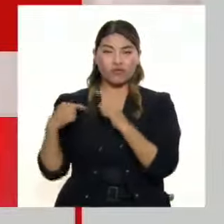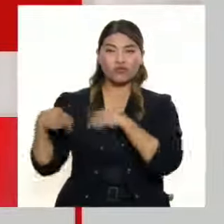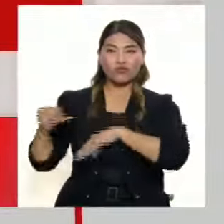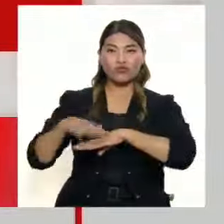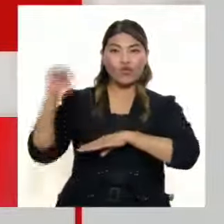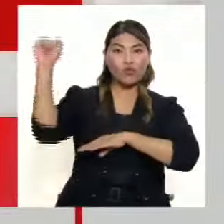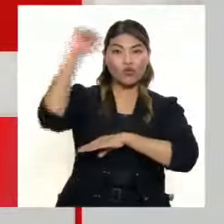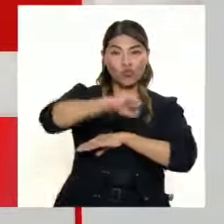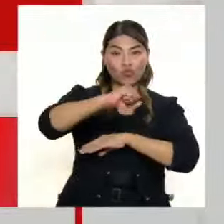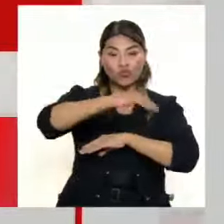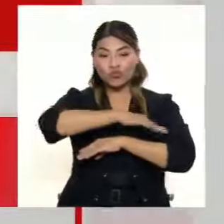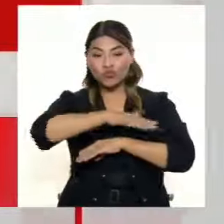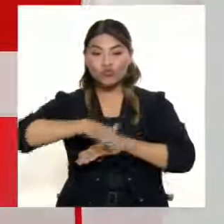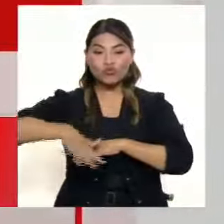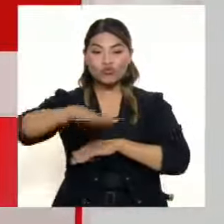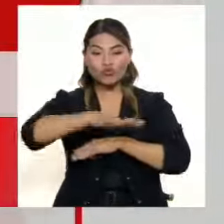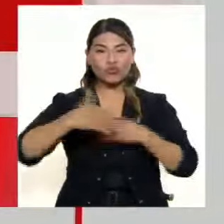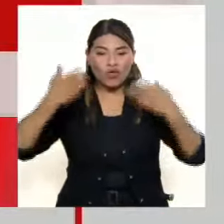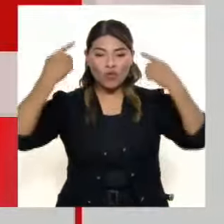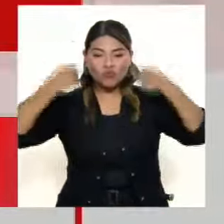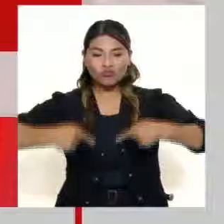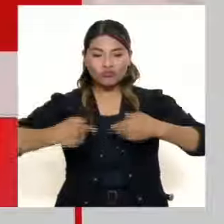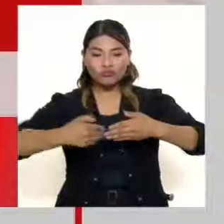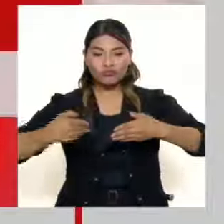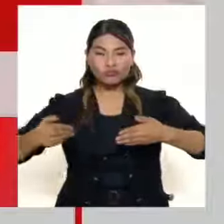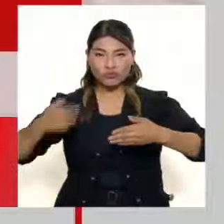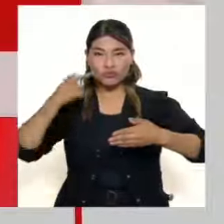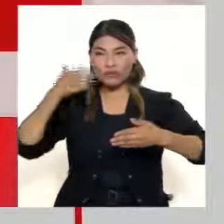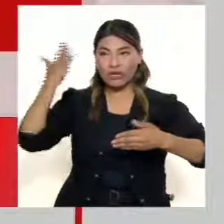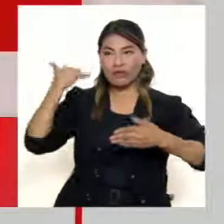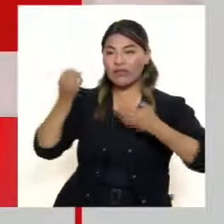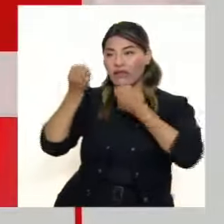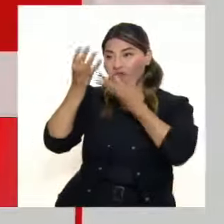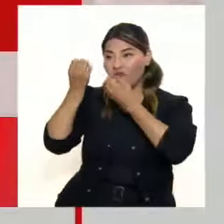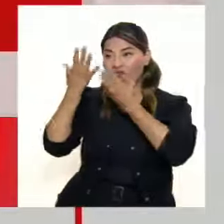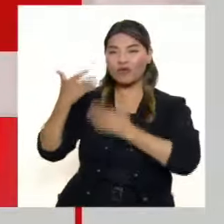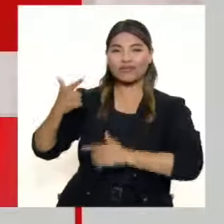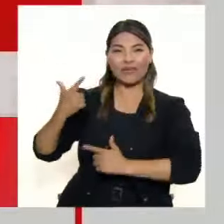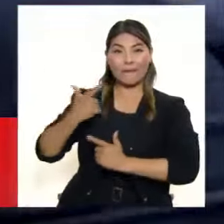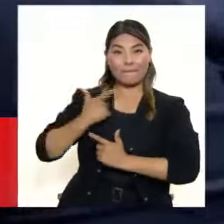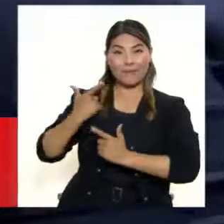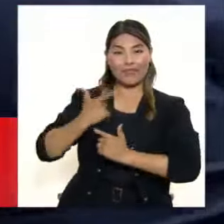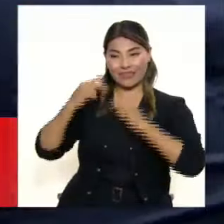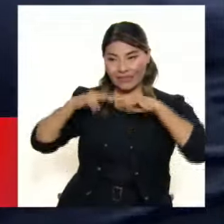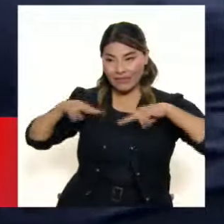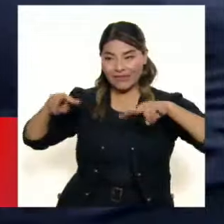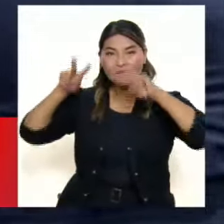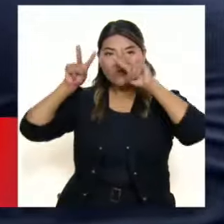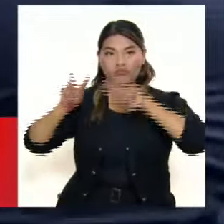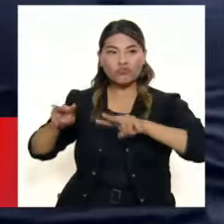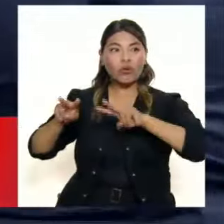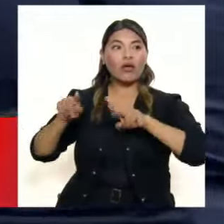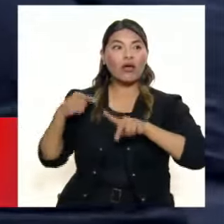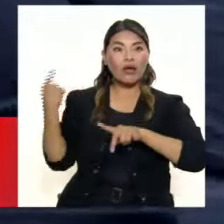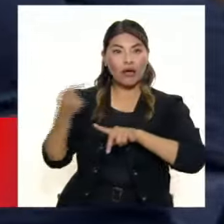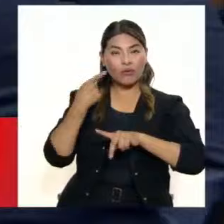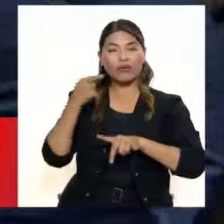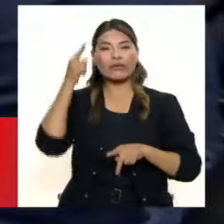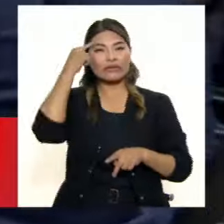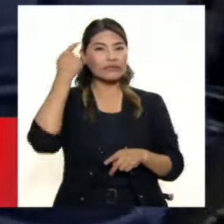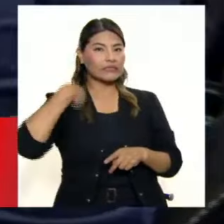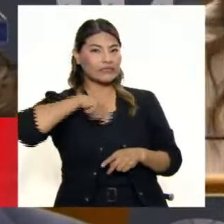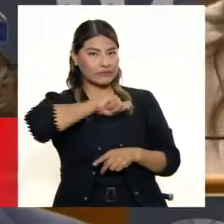Kursk, fronteriza con Ucrania, según publicó un canal militar ruso en Telegram. En medio de este escenario,